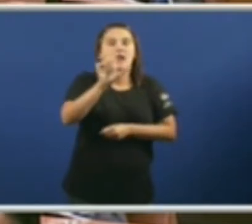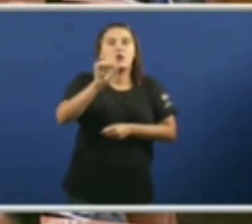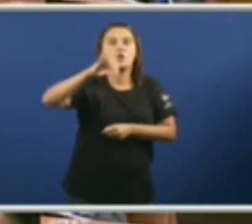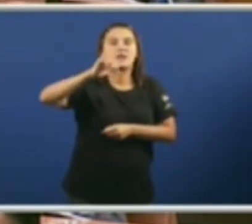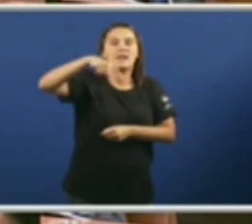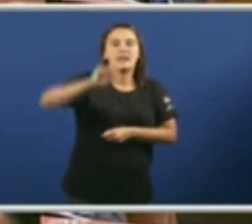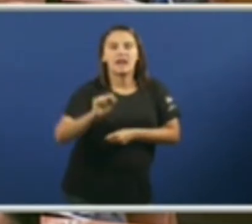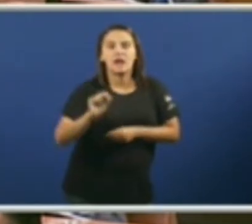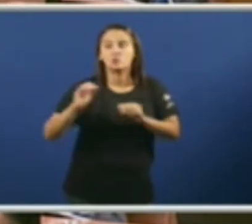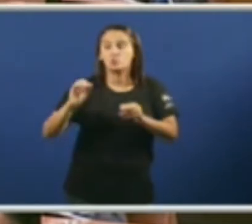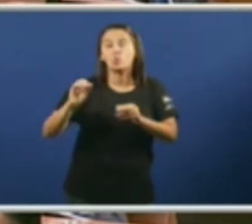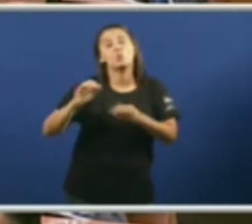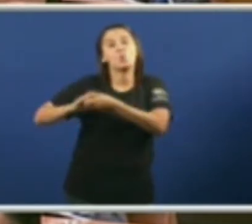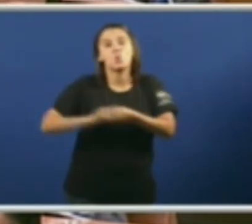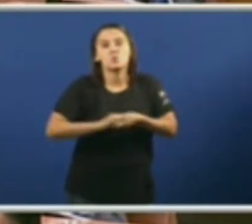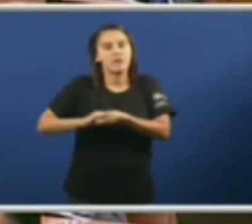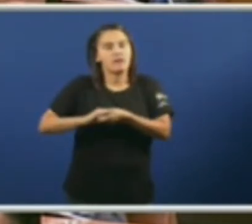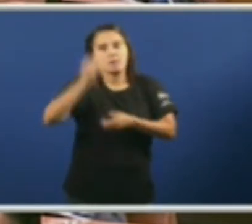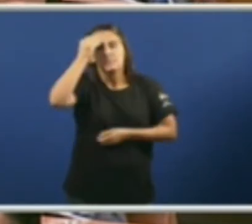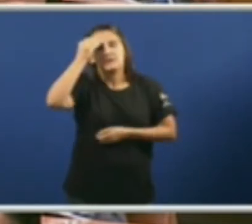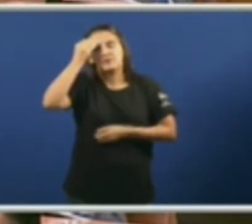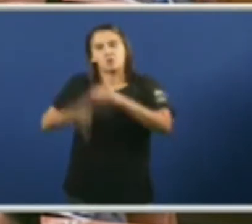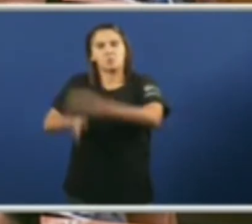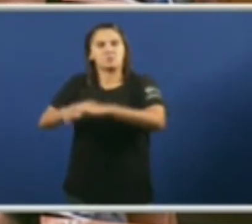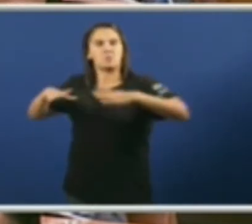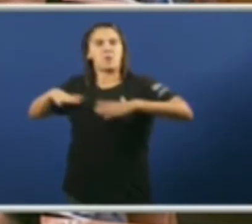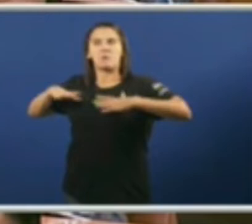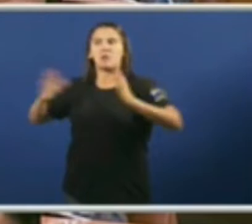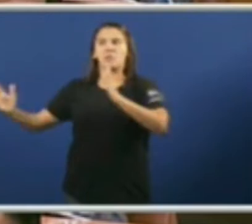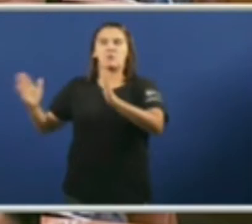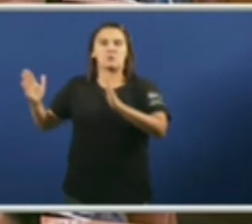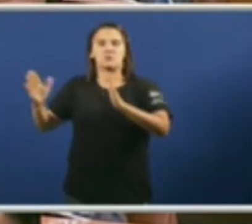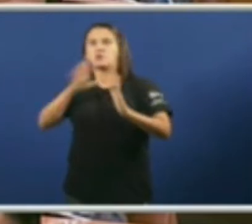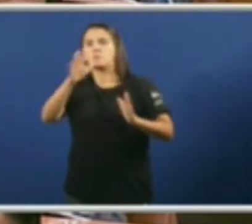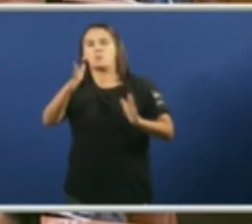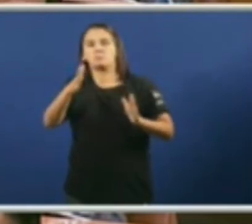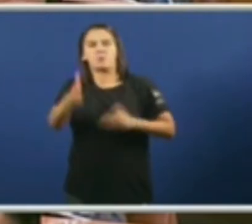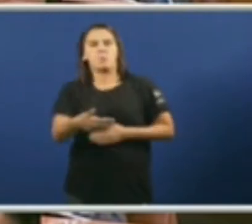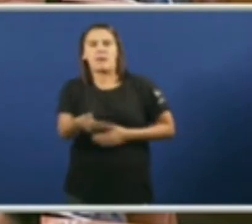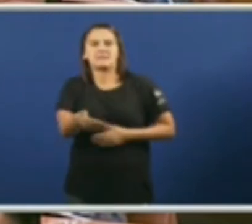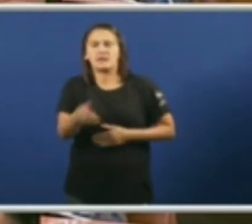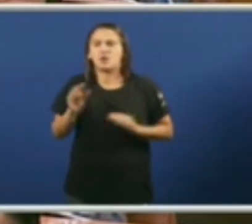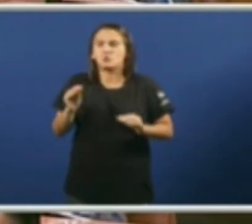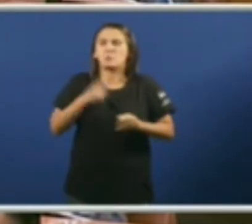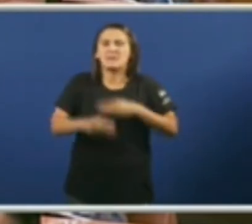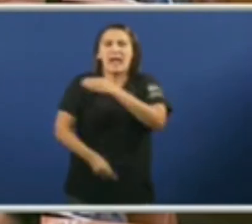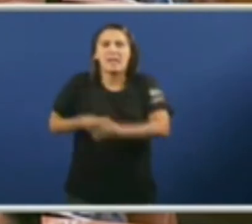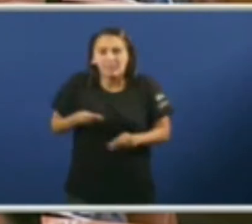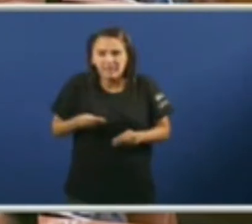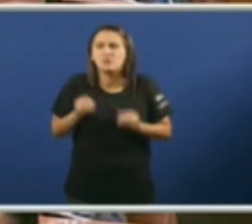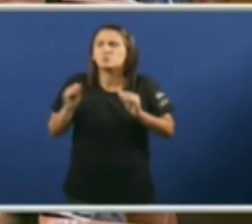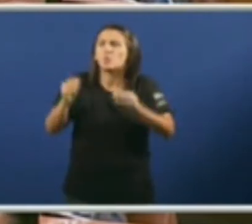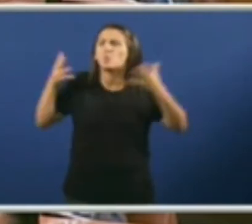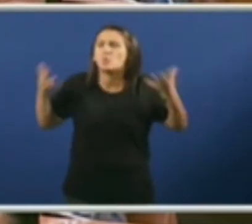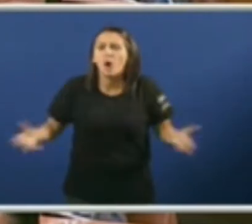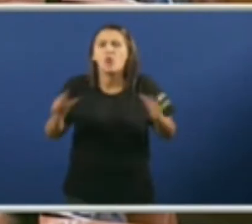curmá, considera que pode seguir coas vacacións como se isto non fora importante? Que política sanitaria fai